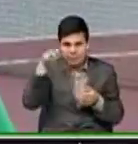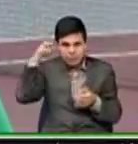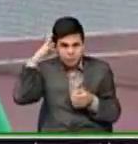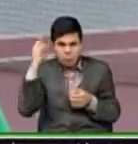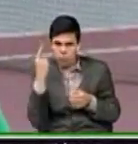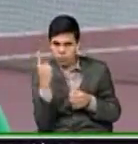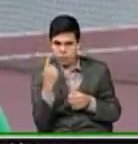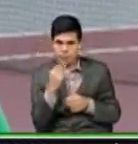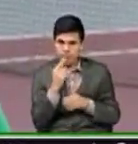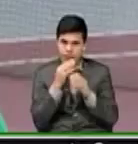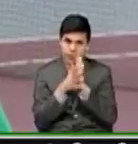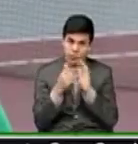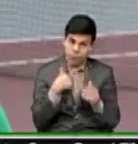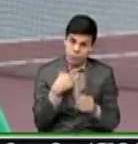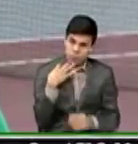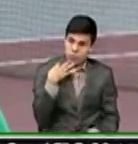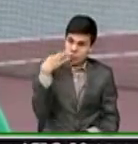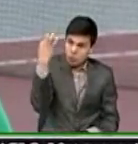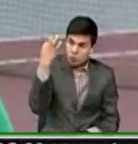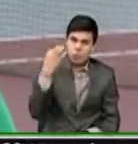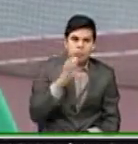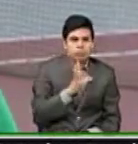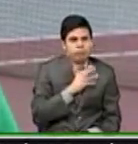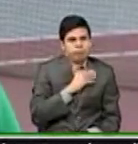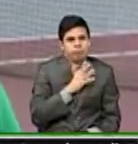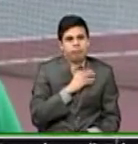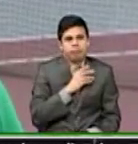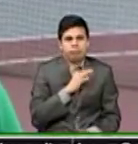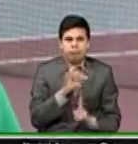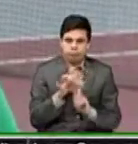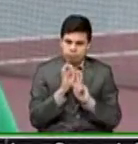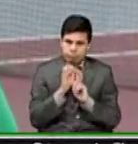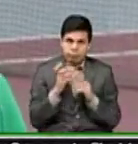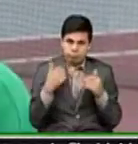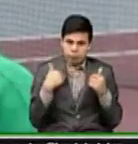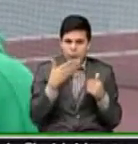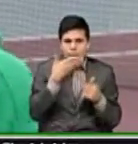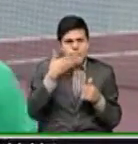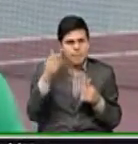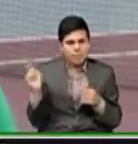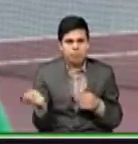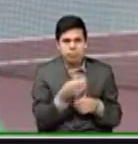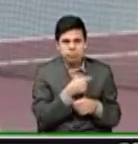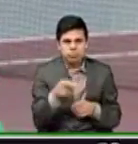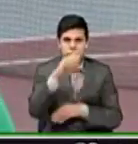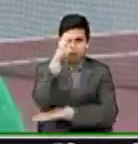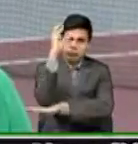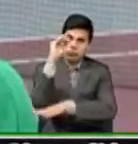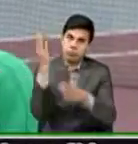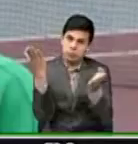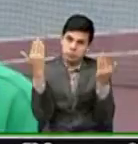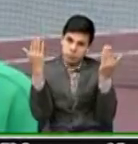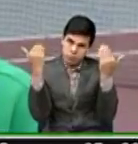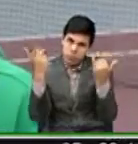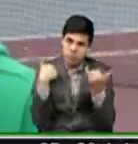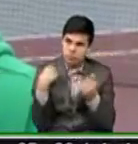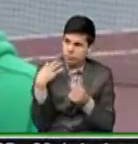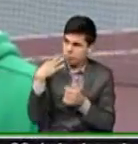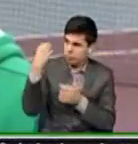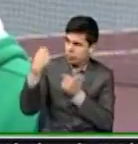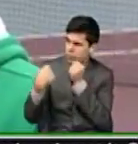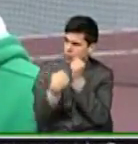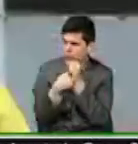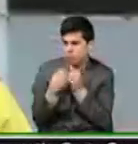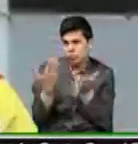significa mucho para mí porque significa que soy uno de los mejores tenistas en colombia y pues gane un gran apoyo